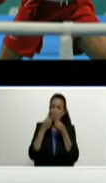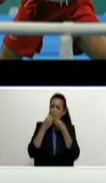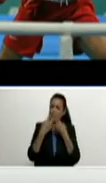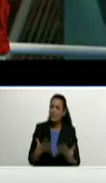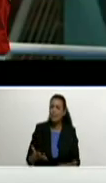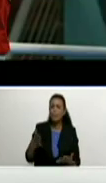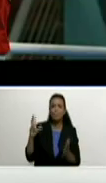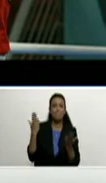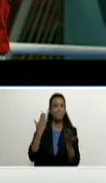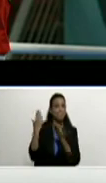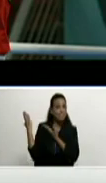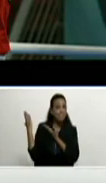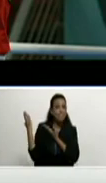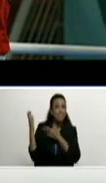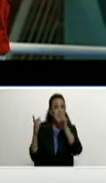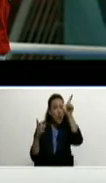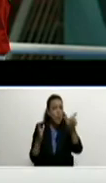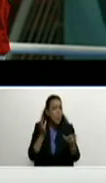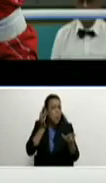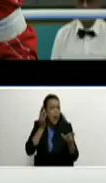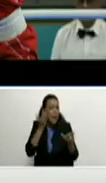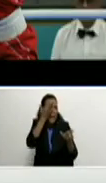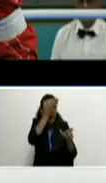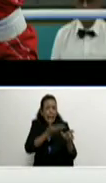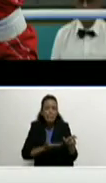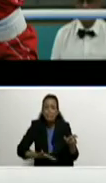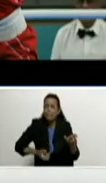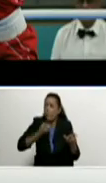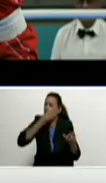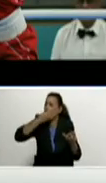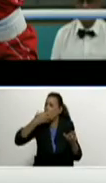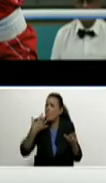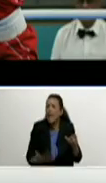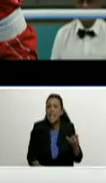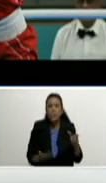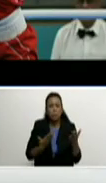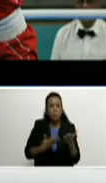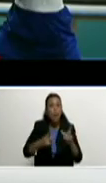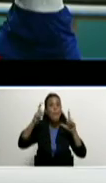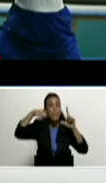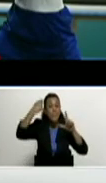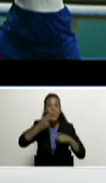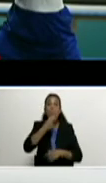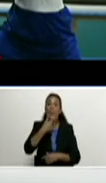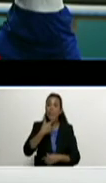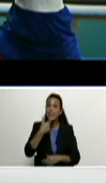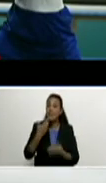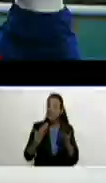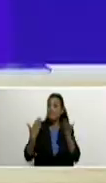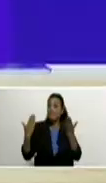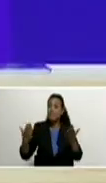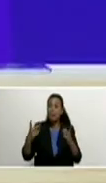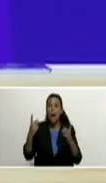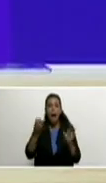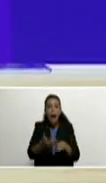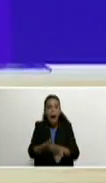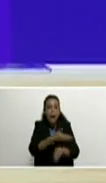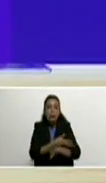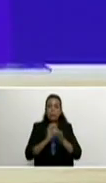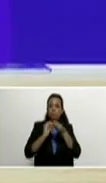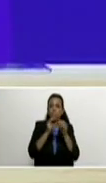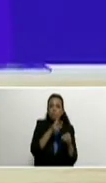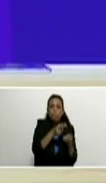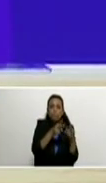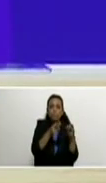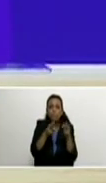verdad. Hablar de la mujer venezolana. Yo quiero presentar un video bien bonito que han preparado desde